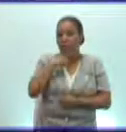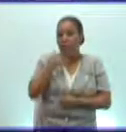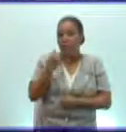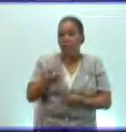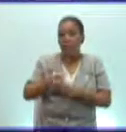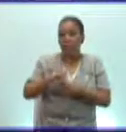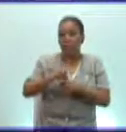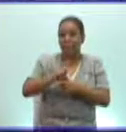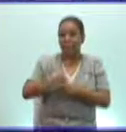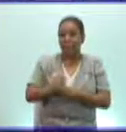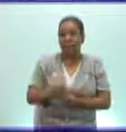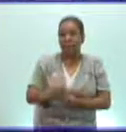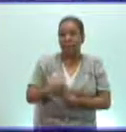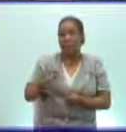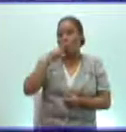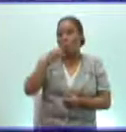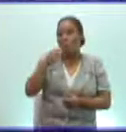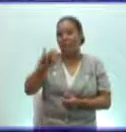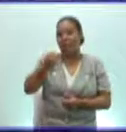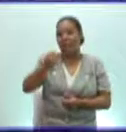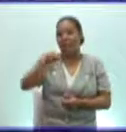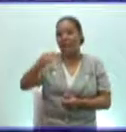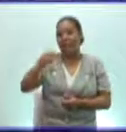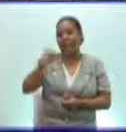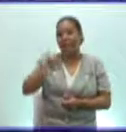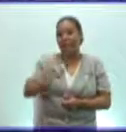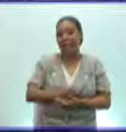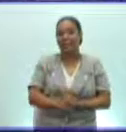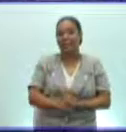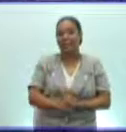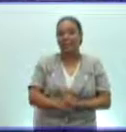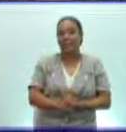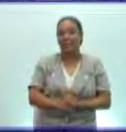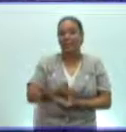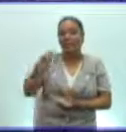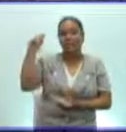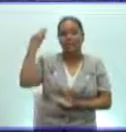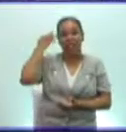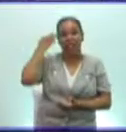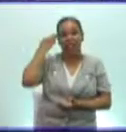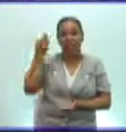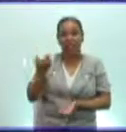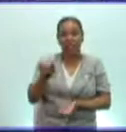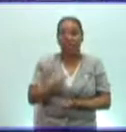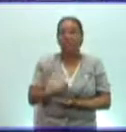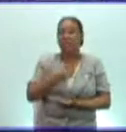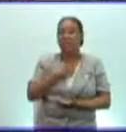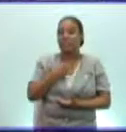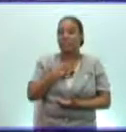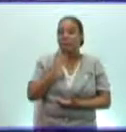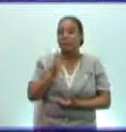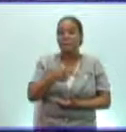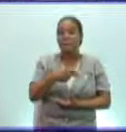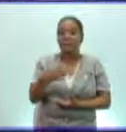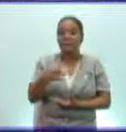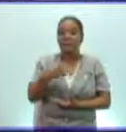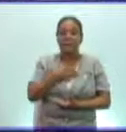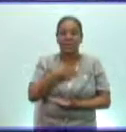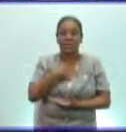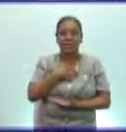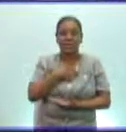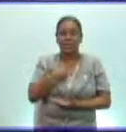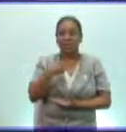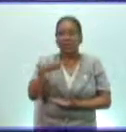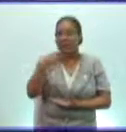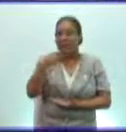pimiento, que les viene perfecto un pH que sea ligeramente ácido, pues en torno a